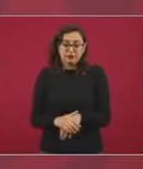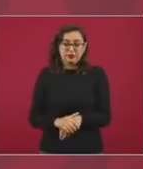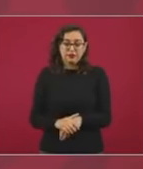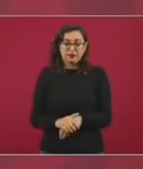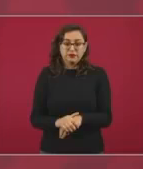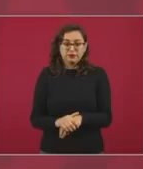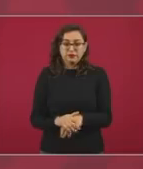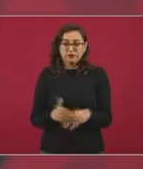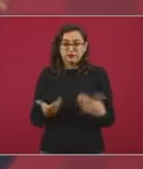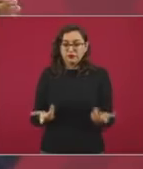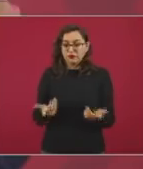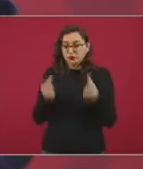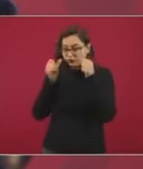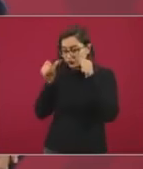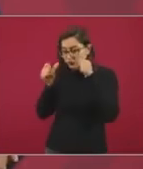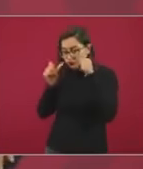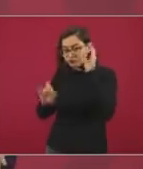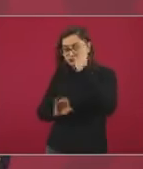lo atienden,